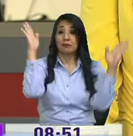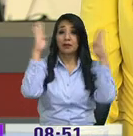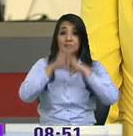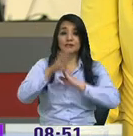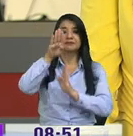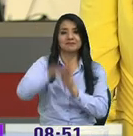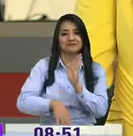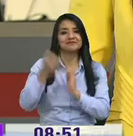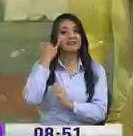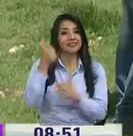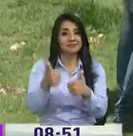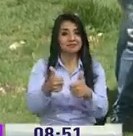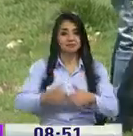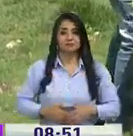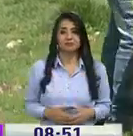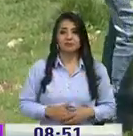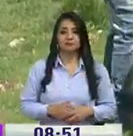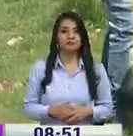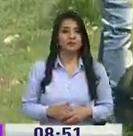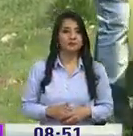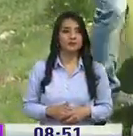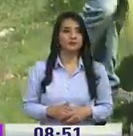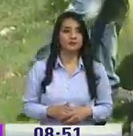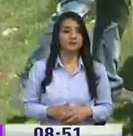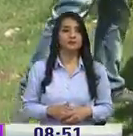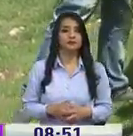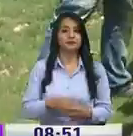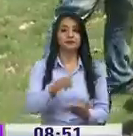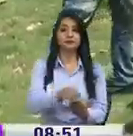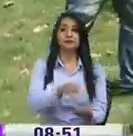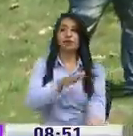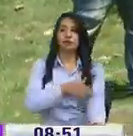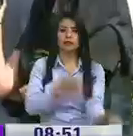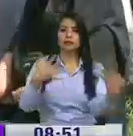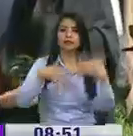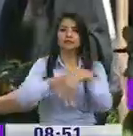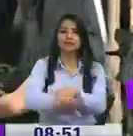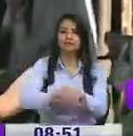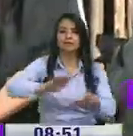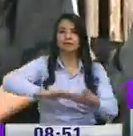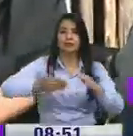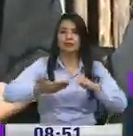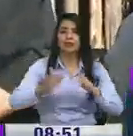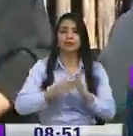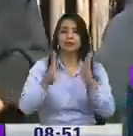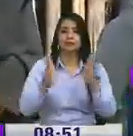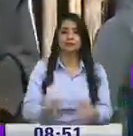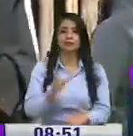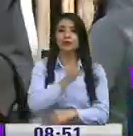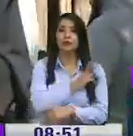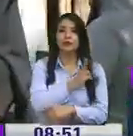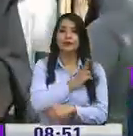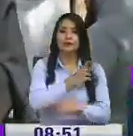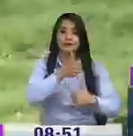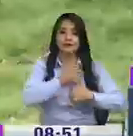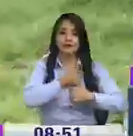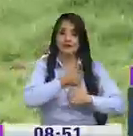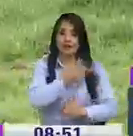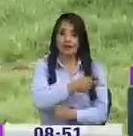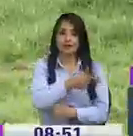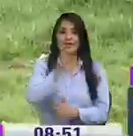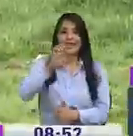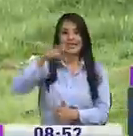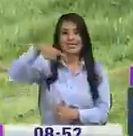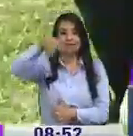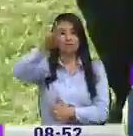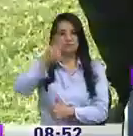iniciativa. A través de un proyecto de vinculación, los estudiantes de la Universidad de las Fuerzas Armadas trabajaron en